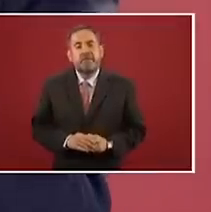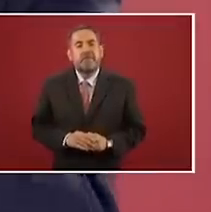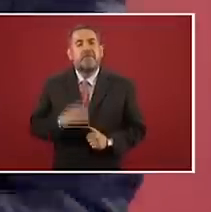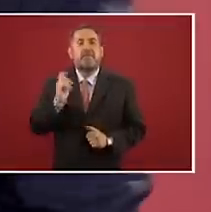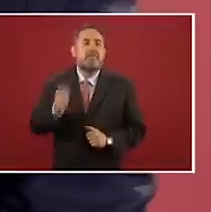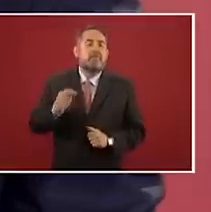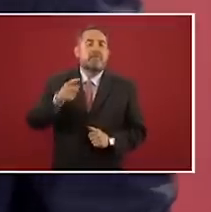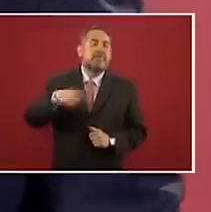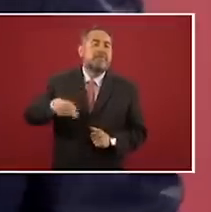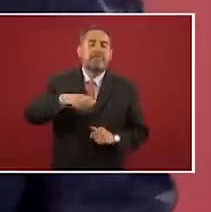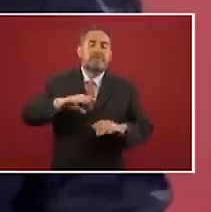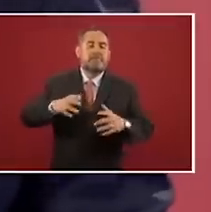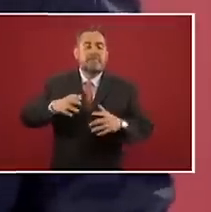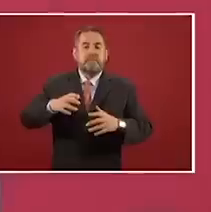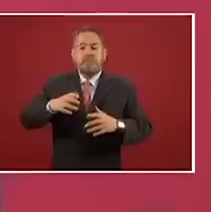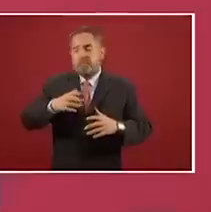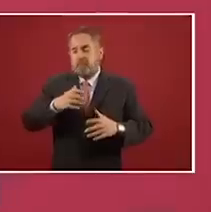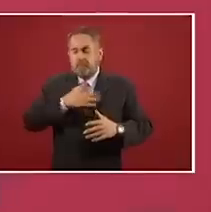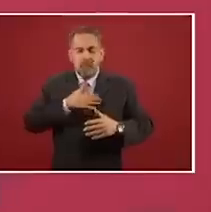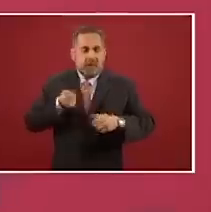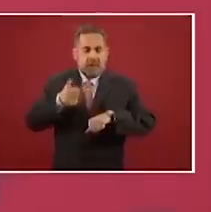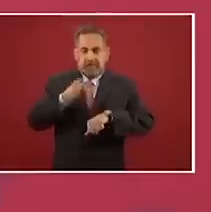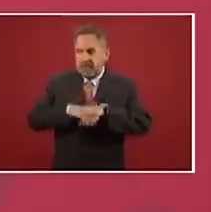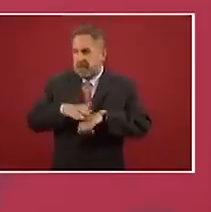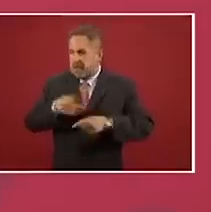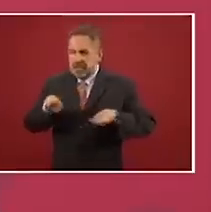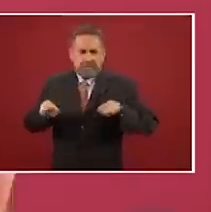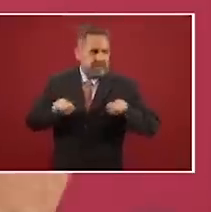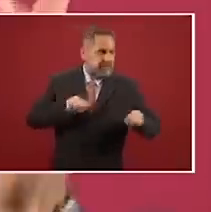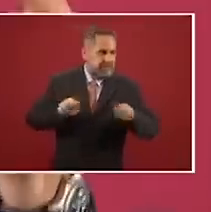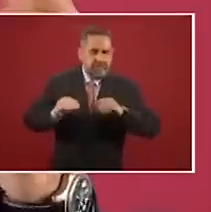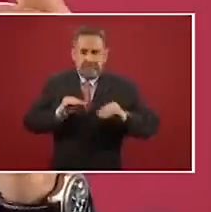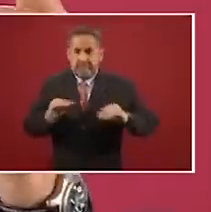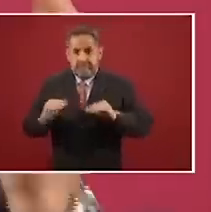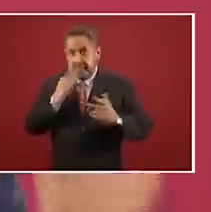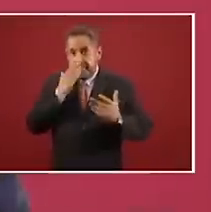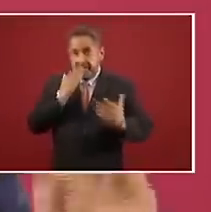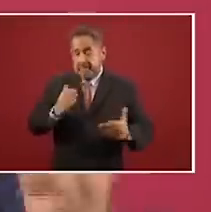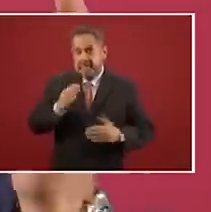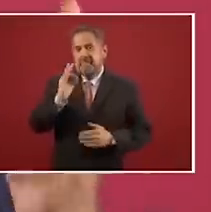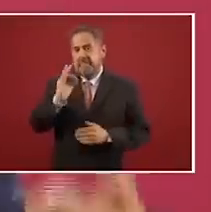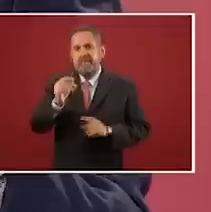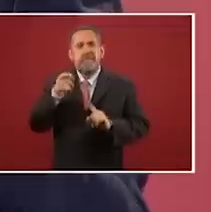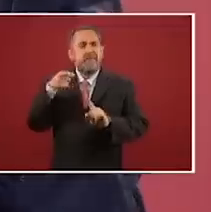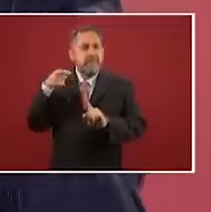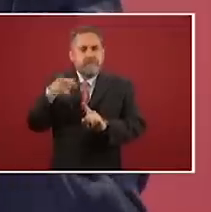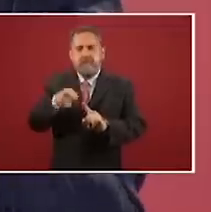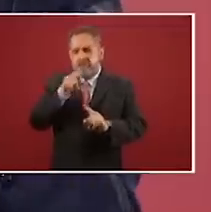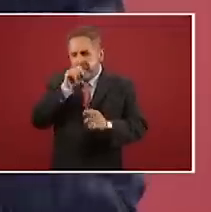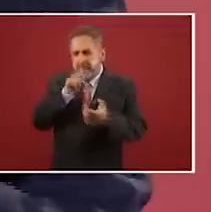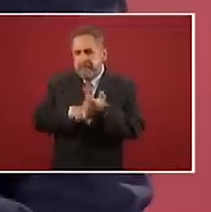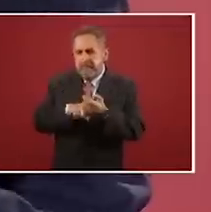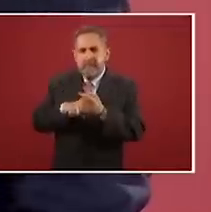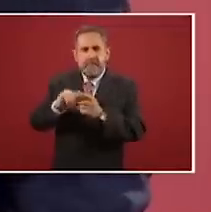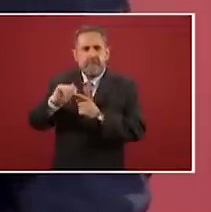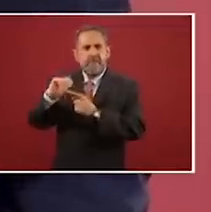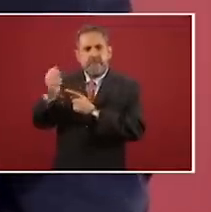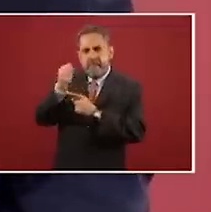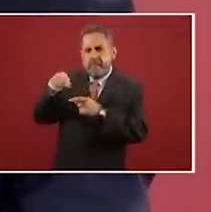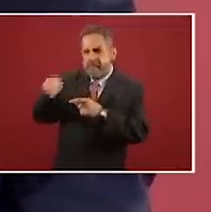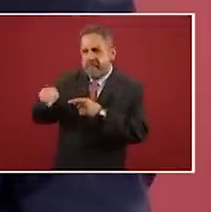por la buena administración en Pemex, por el trabajo de los